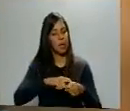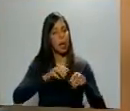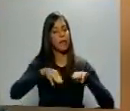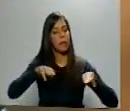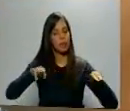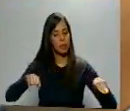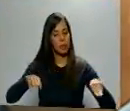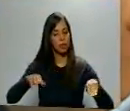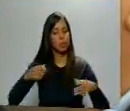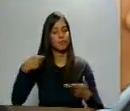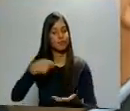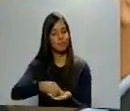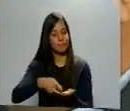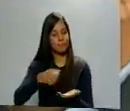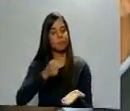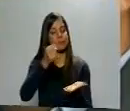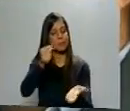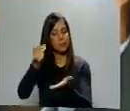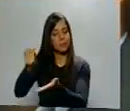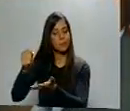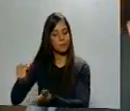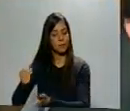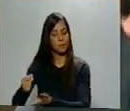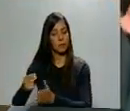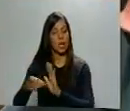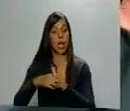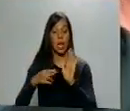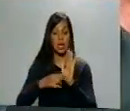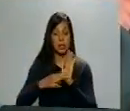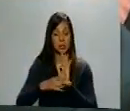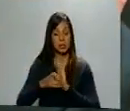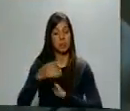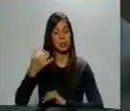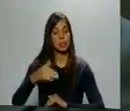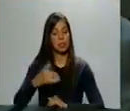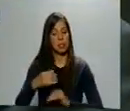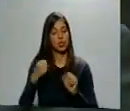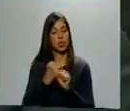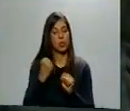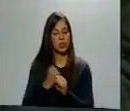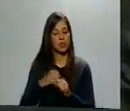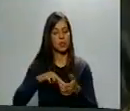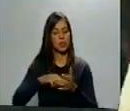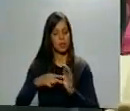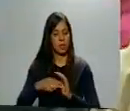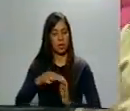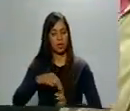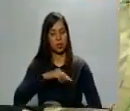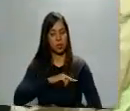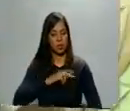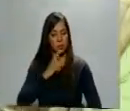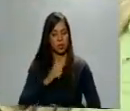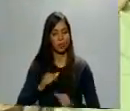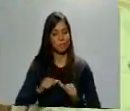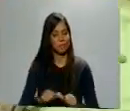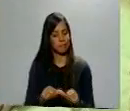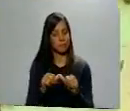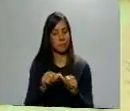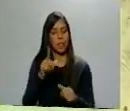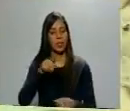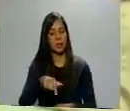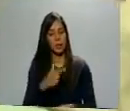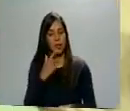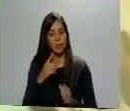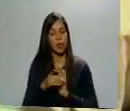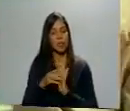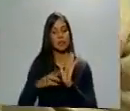los derechos de los trabajadores. Y la garantía de los derechos de los trabajadores implica no solo garantizarle la estabilidad, sino garantizar